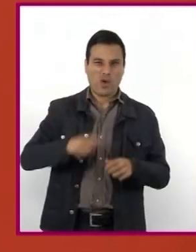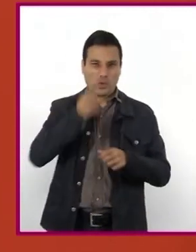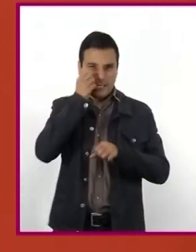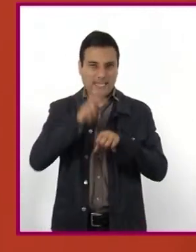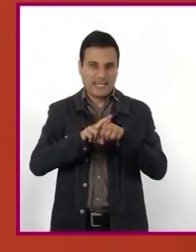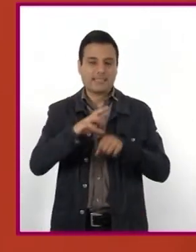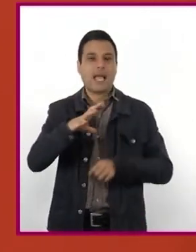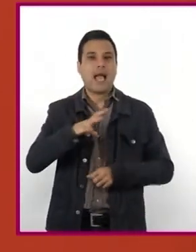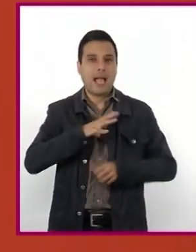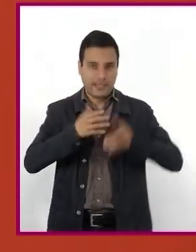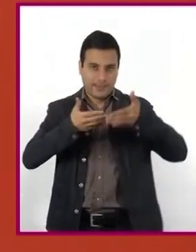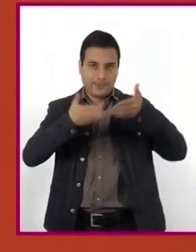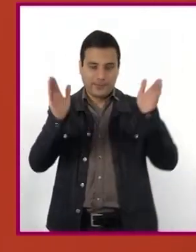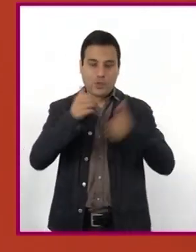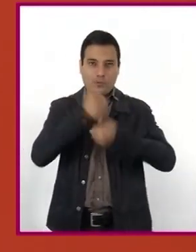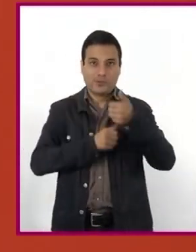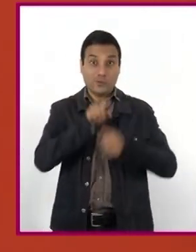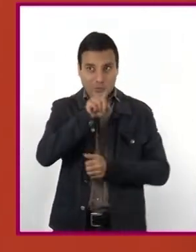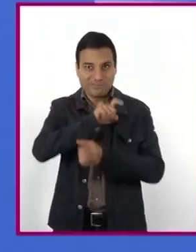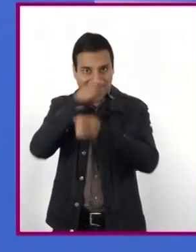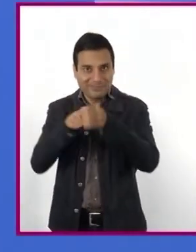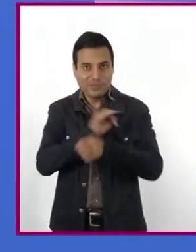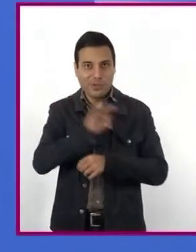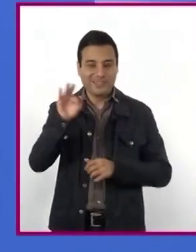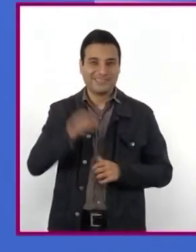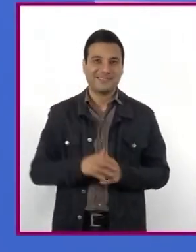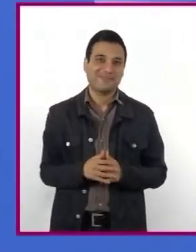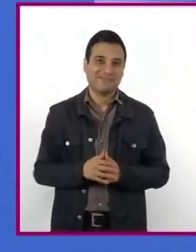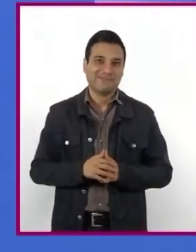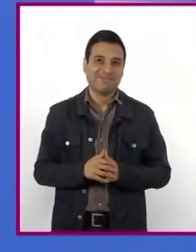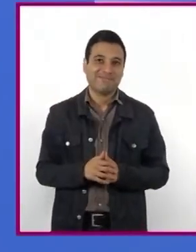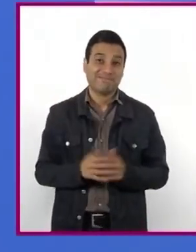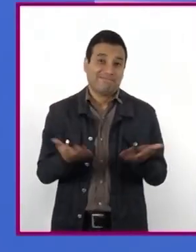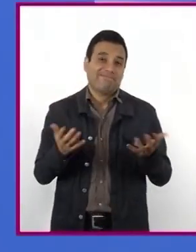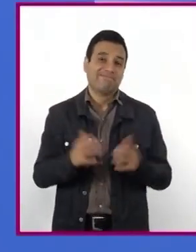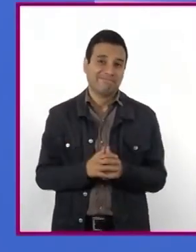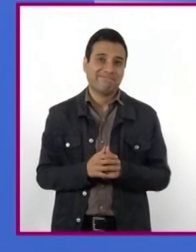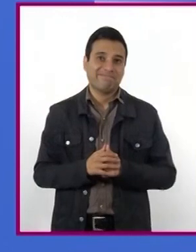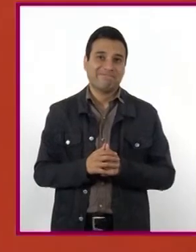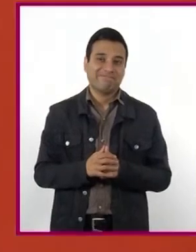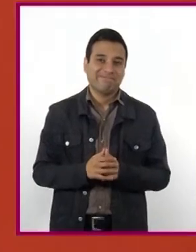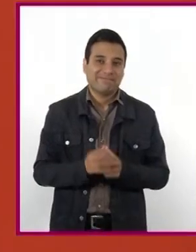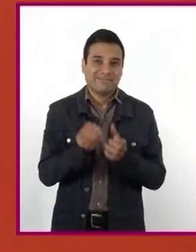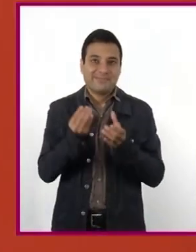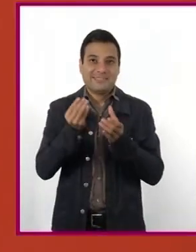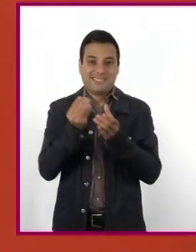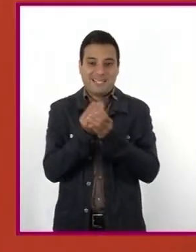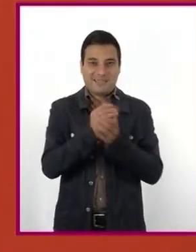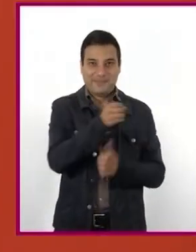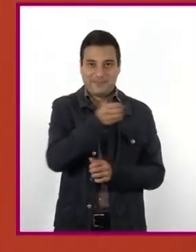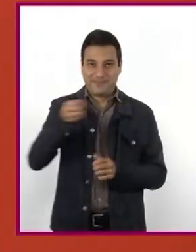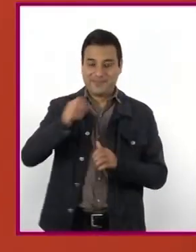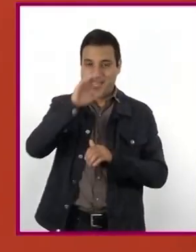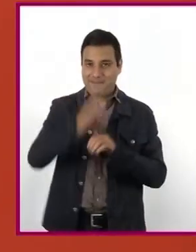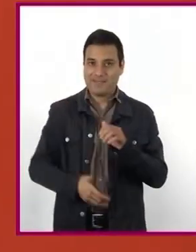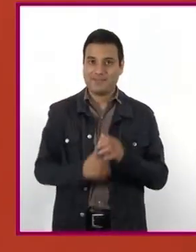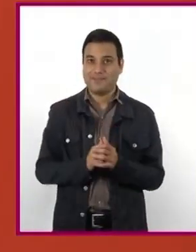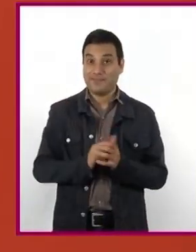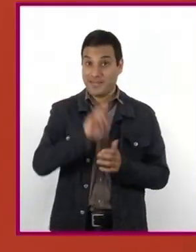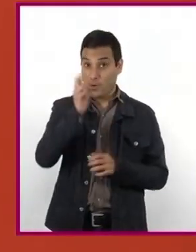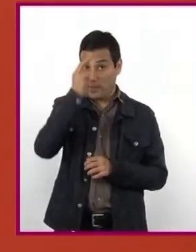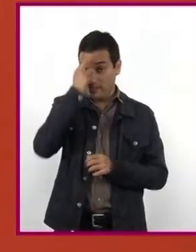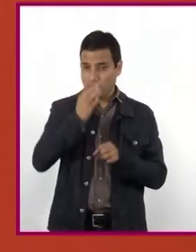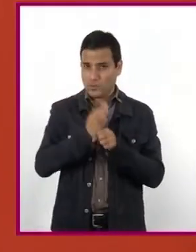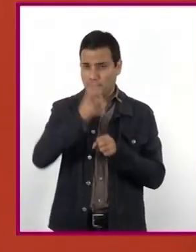abrir convocatorias. ¡Anímense! Y así llegamos al final de esta sesión. Les recuerdo que el